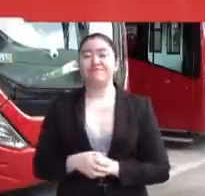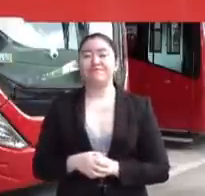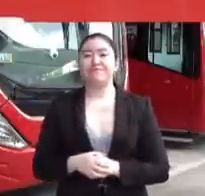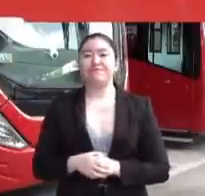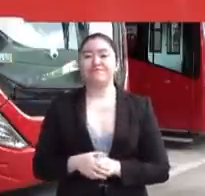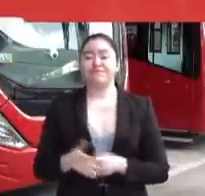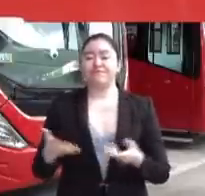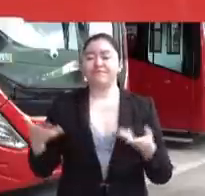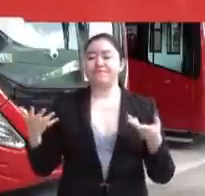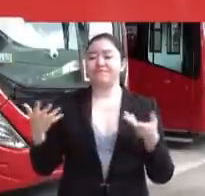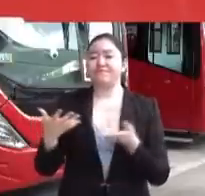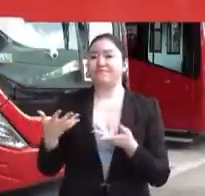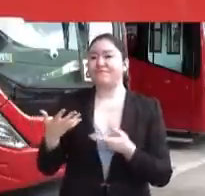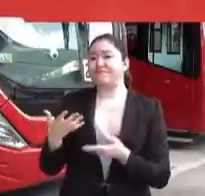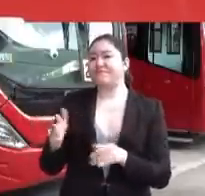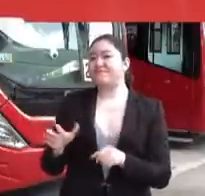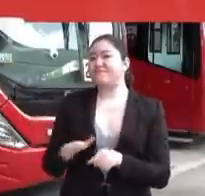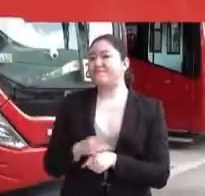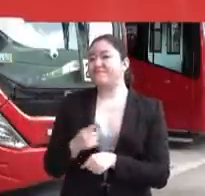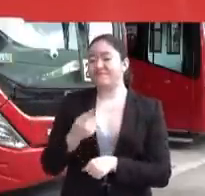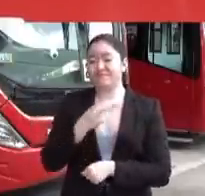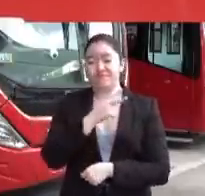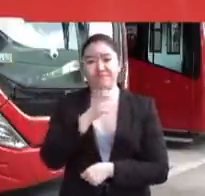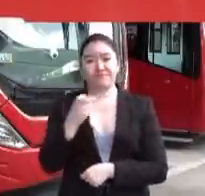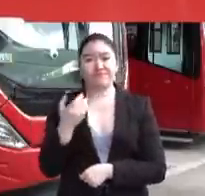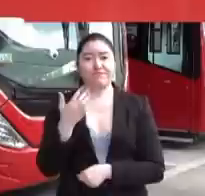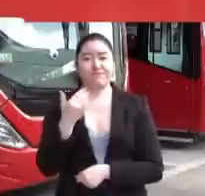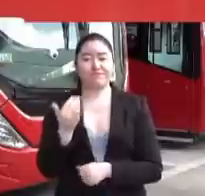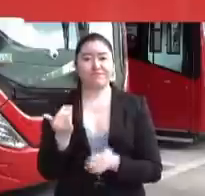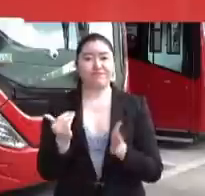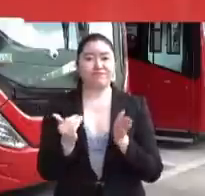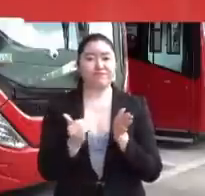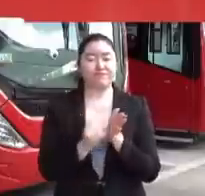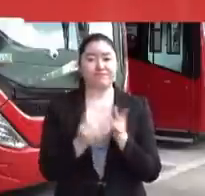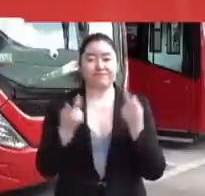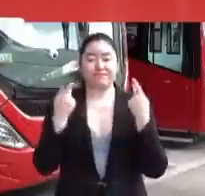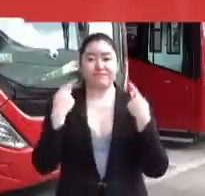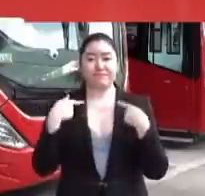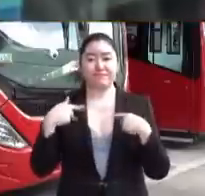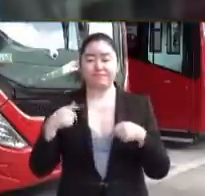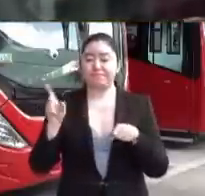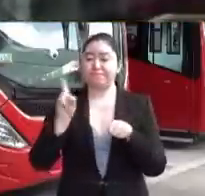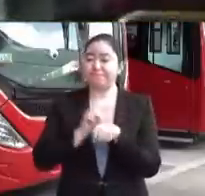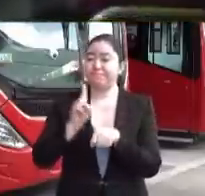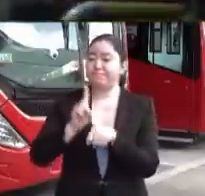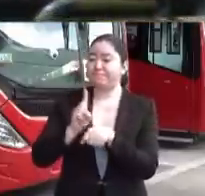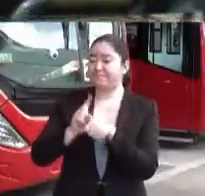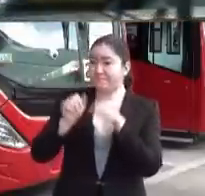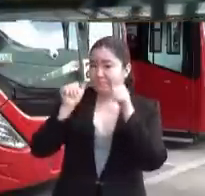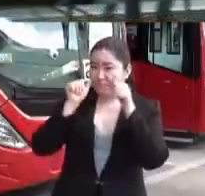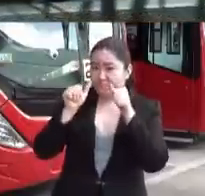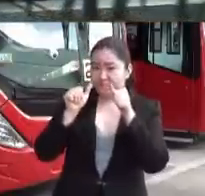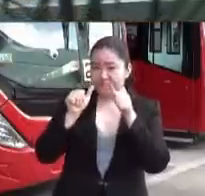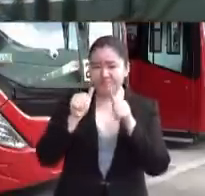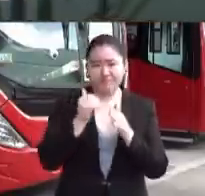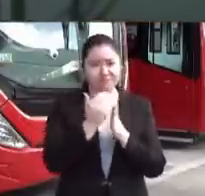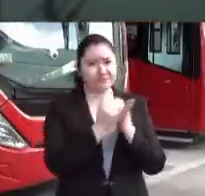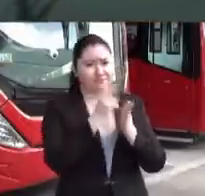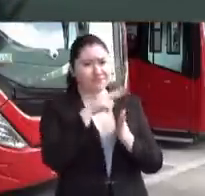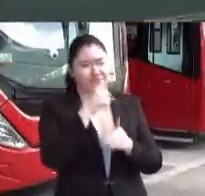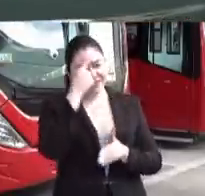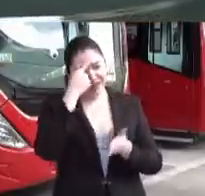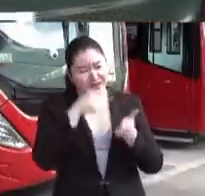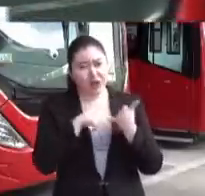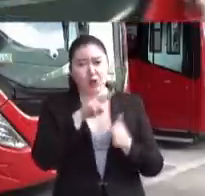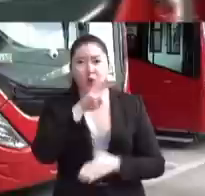fue diseñada para operar 250 mil pasajeros diarios. Menos, ¿verdad? Creo que 200 mil